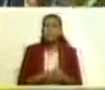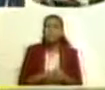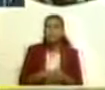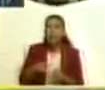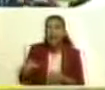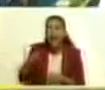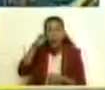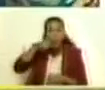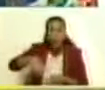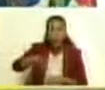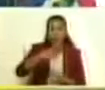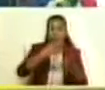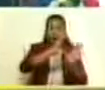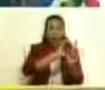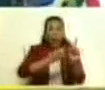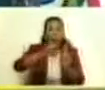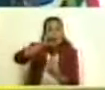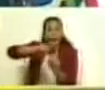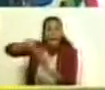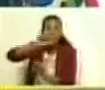en los sectores ecologistas,